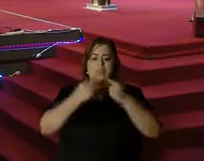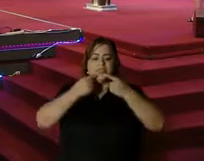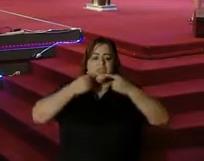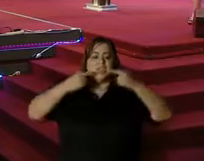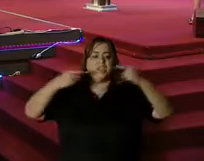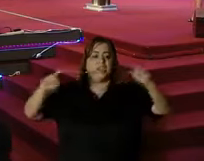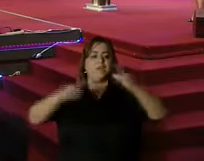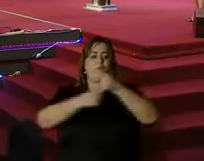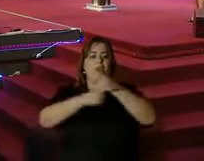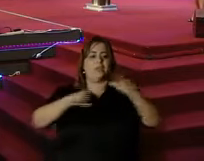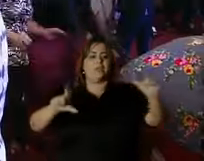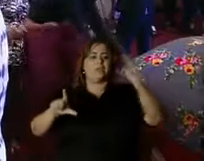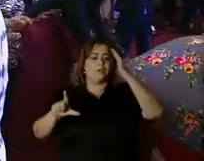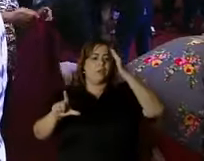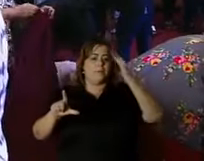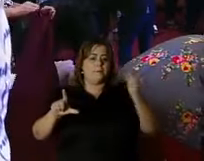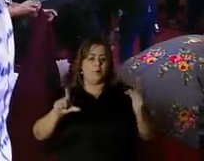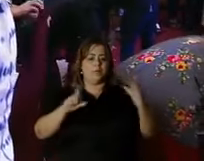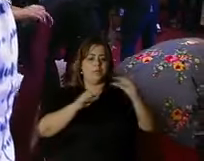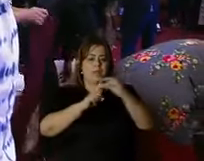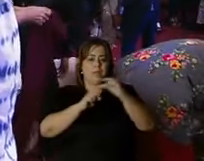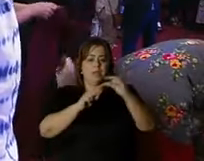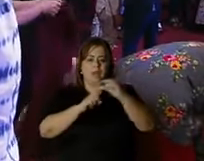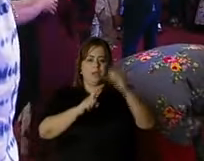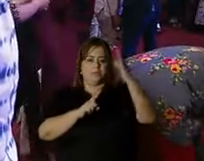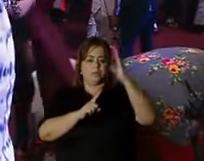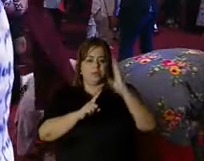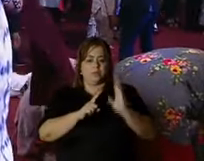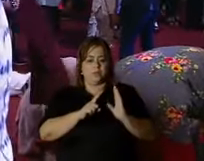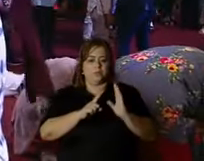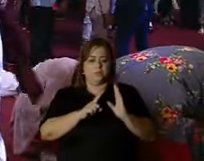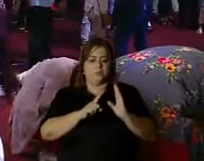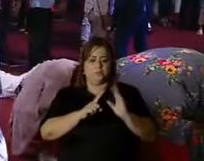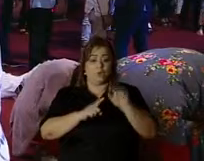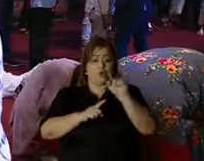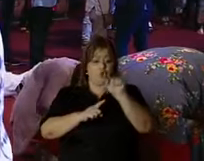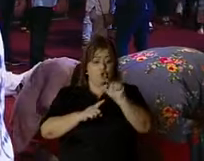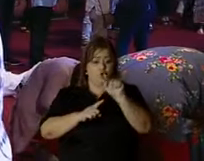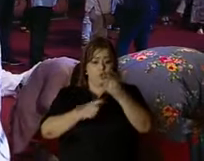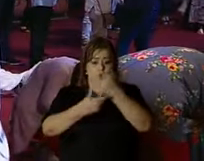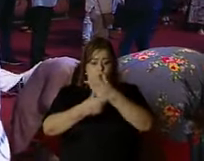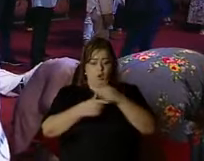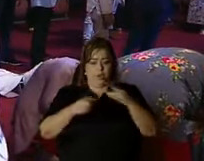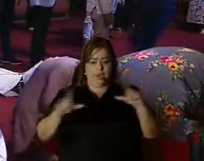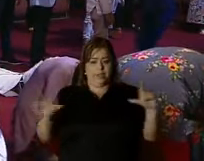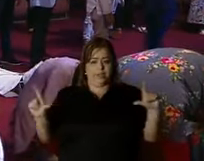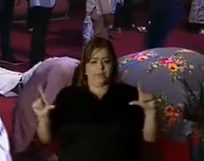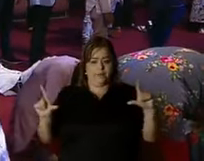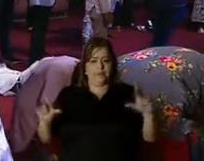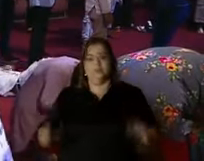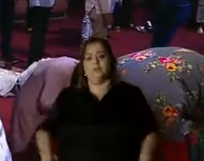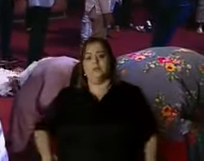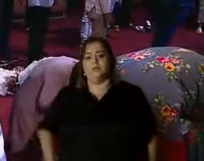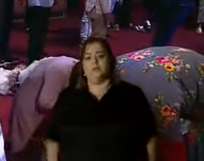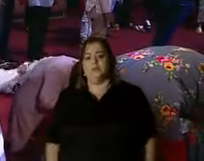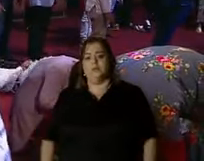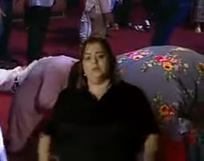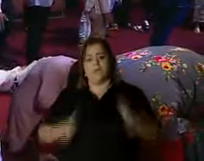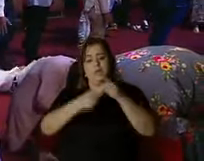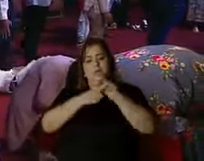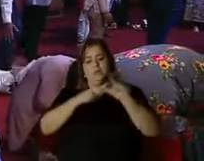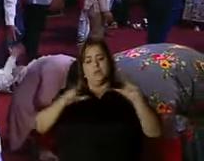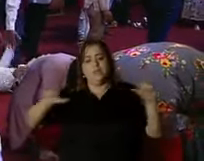por esa palabra. Eres libre, eres libre, eres libre. Esa familita linda que está ahí.